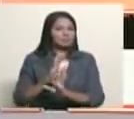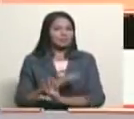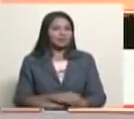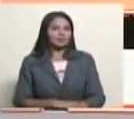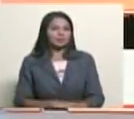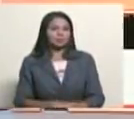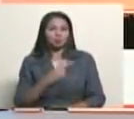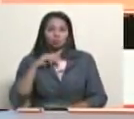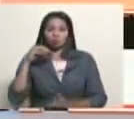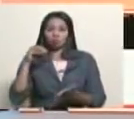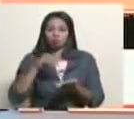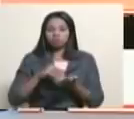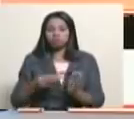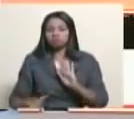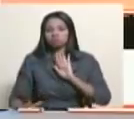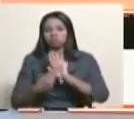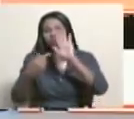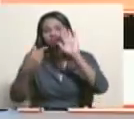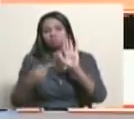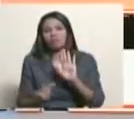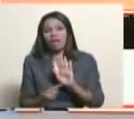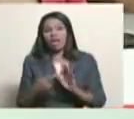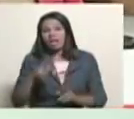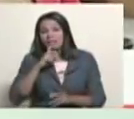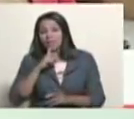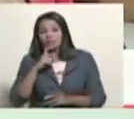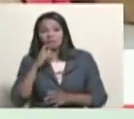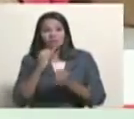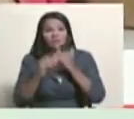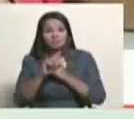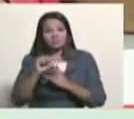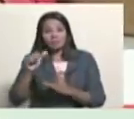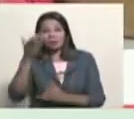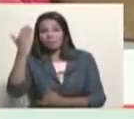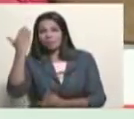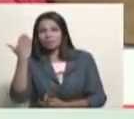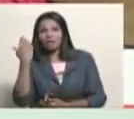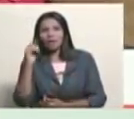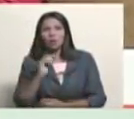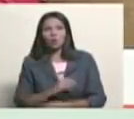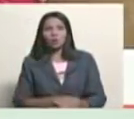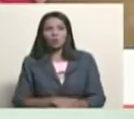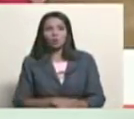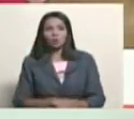Nos toca enfrentar dificultades. El fin de semana pasado,